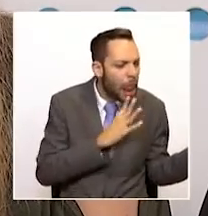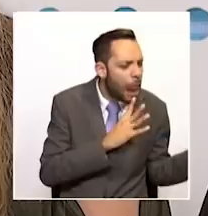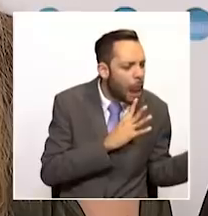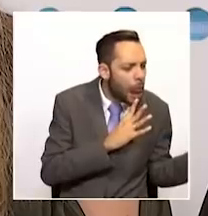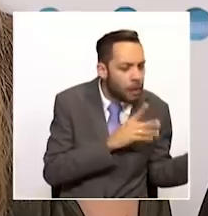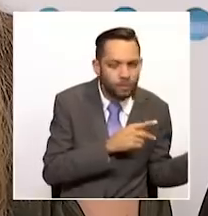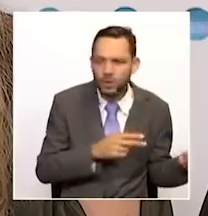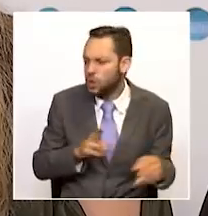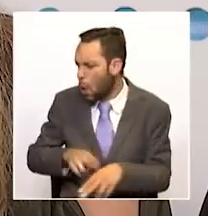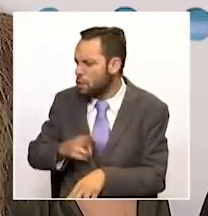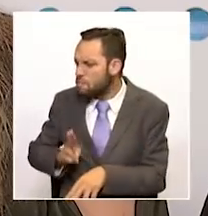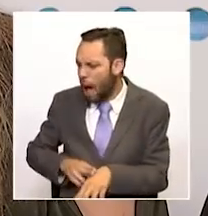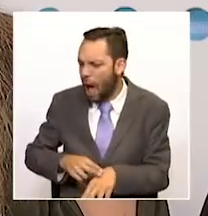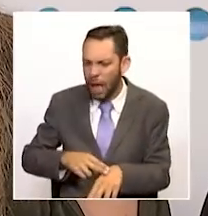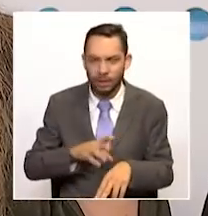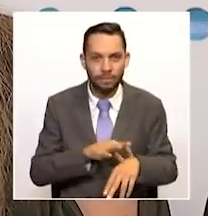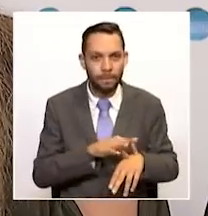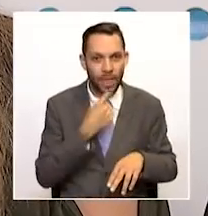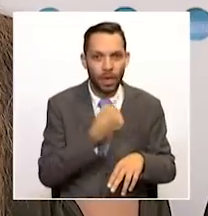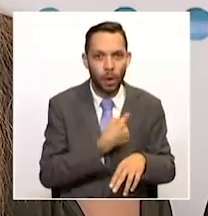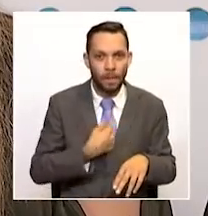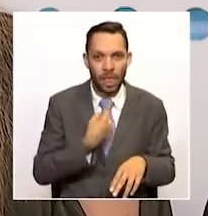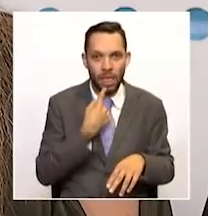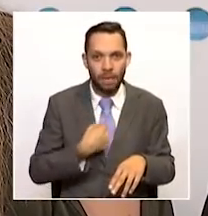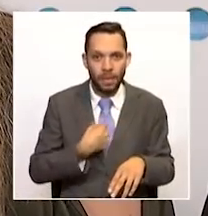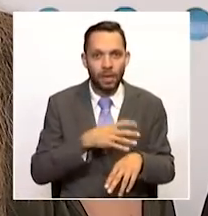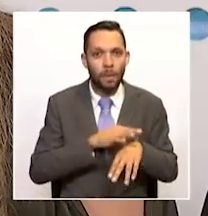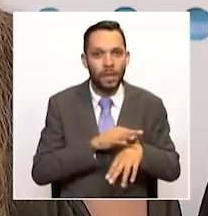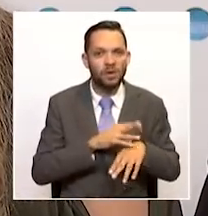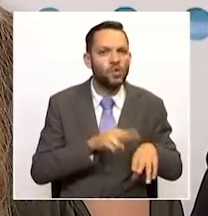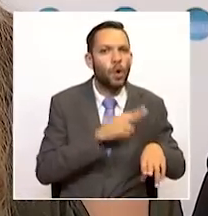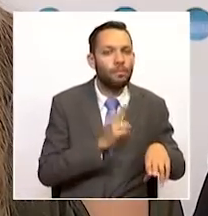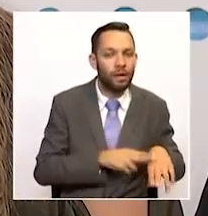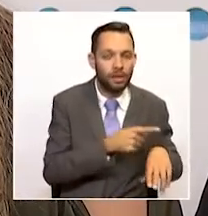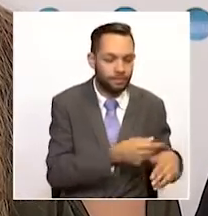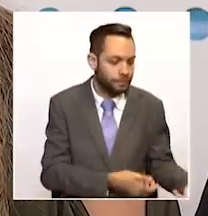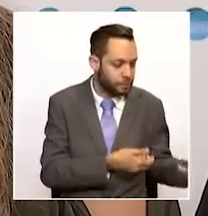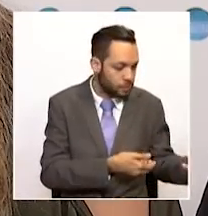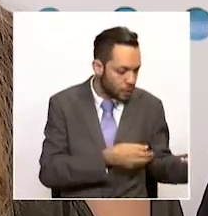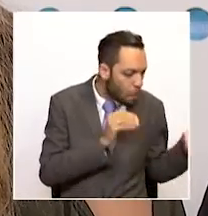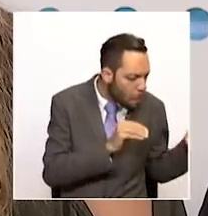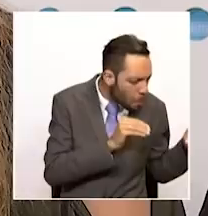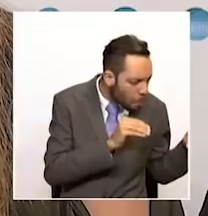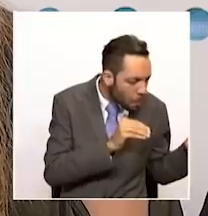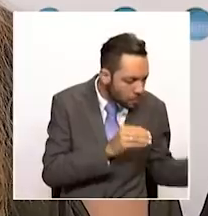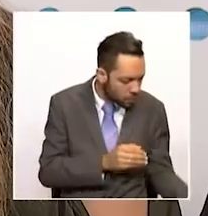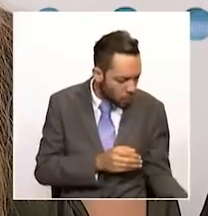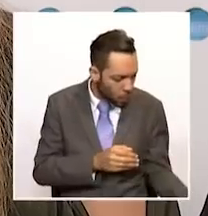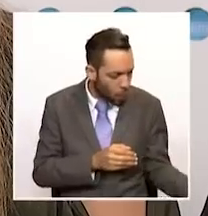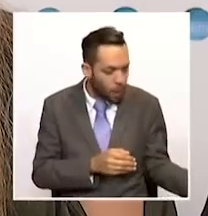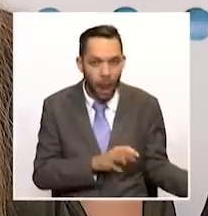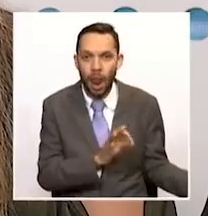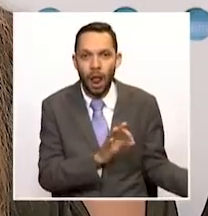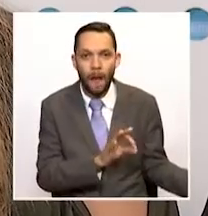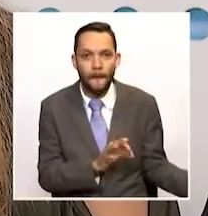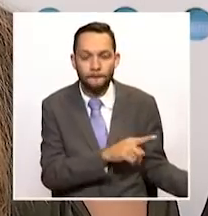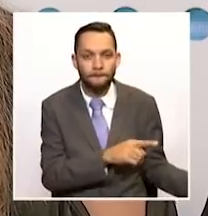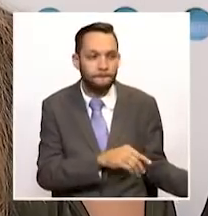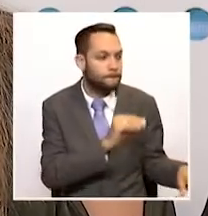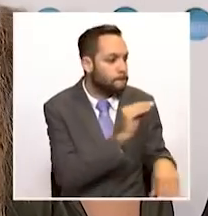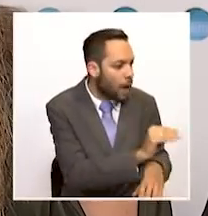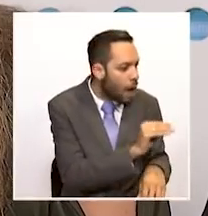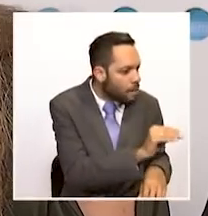normal los niños son así ellos no le paran bolas a nada la niña empezó a crecer y yo veía pues que ya no parábolas para